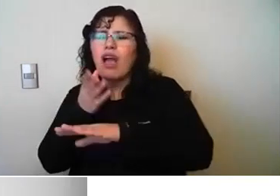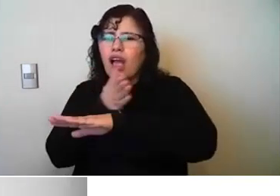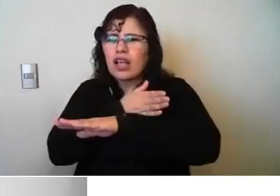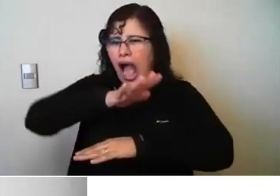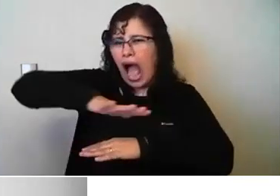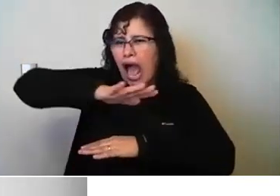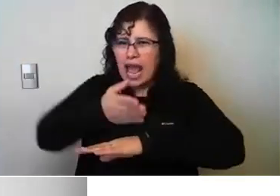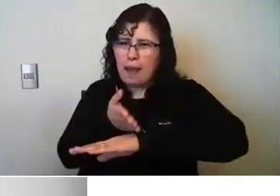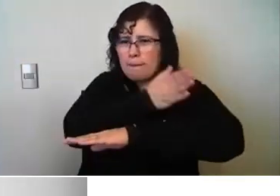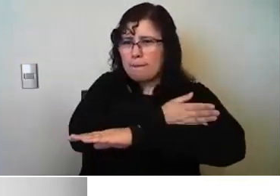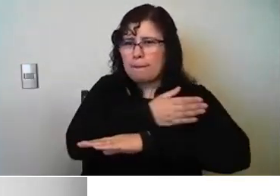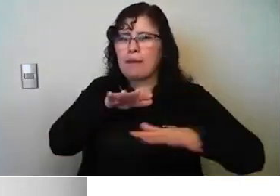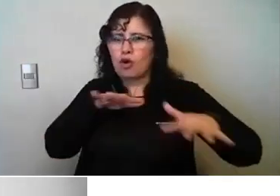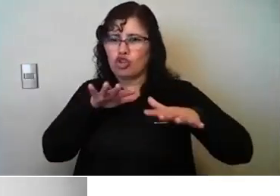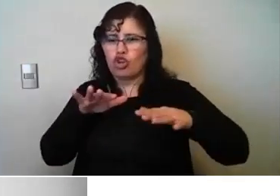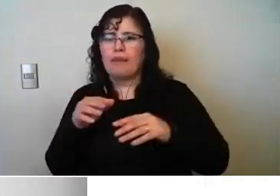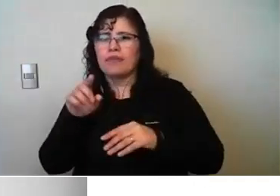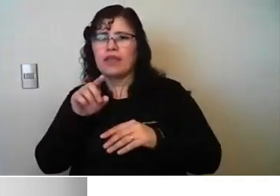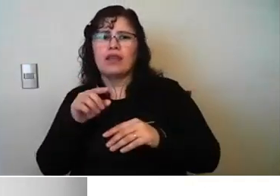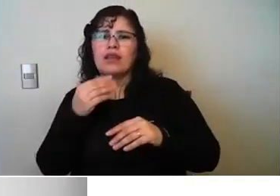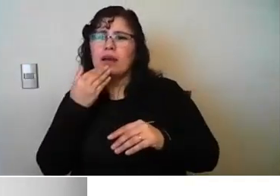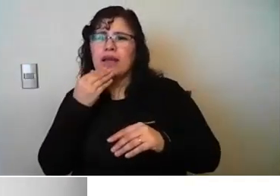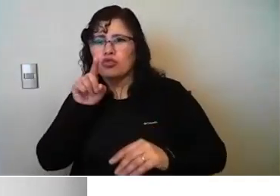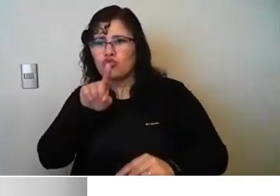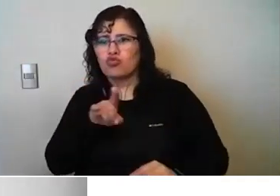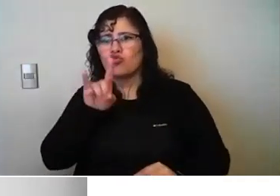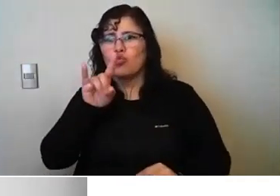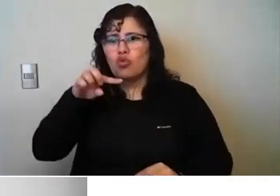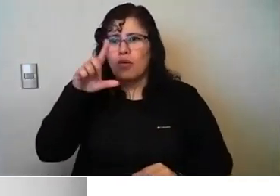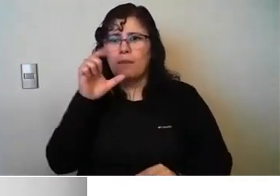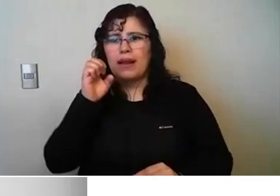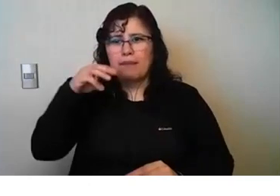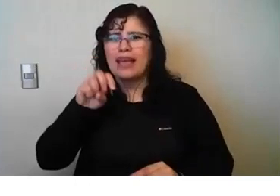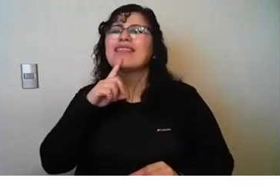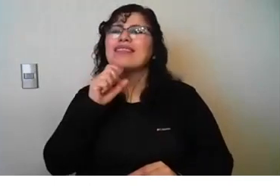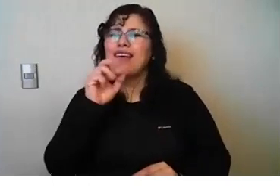área motora suplementaria y área motora primaria.